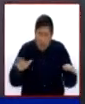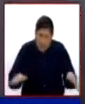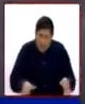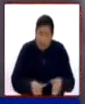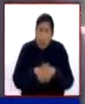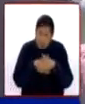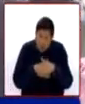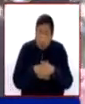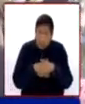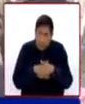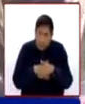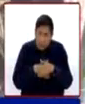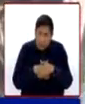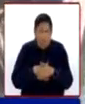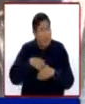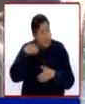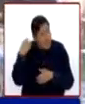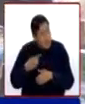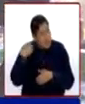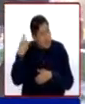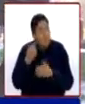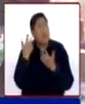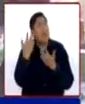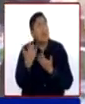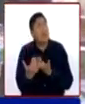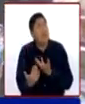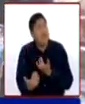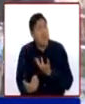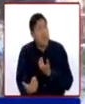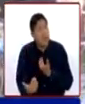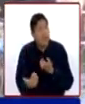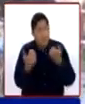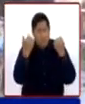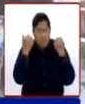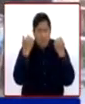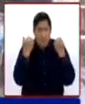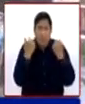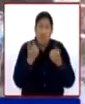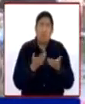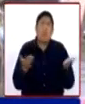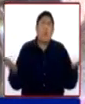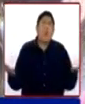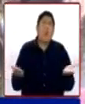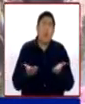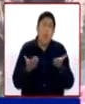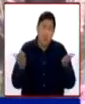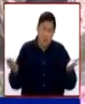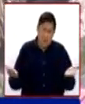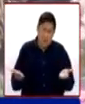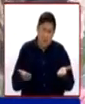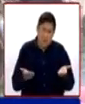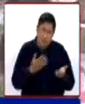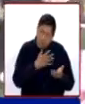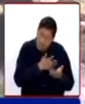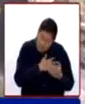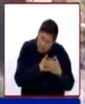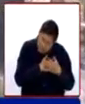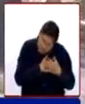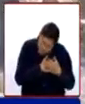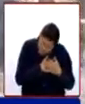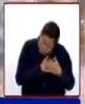matrimonio. Siempre te voy a esperar. Allá donde esté. Estás dentro de mí.